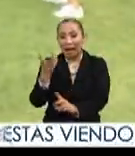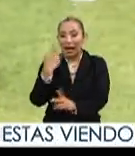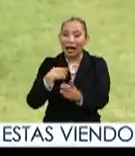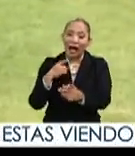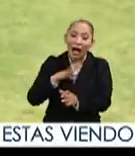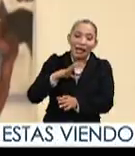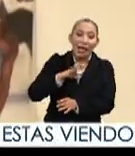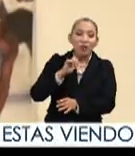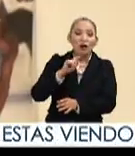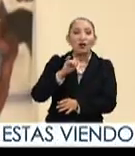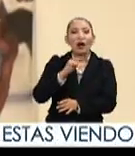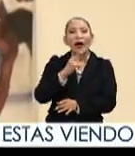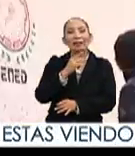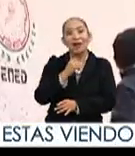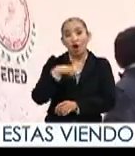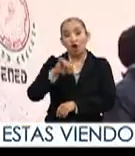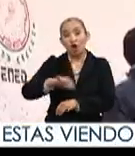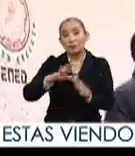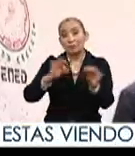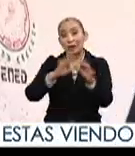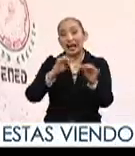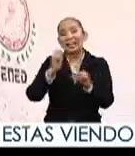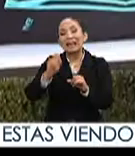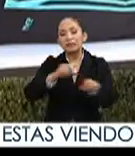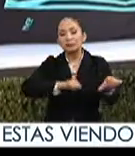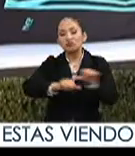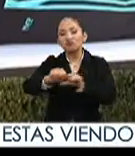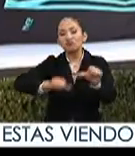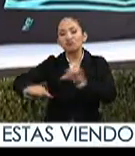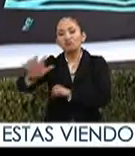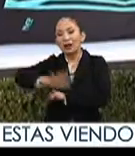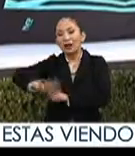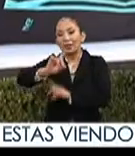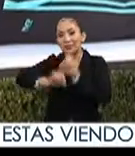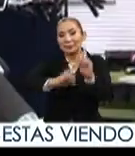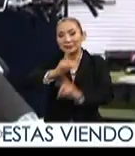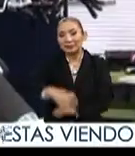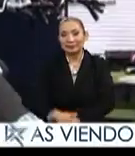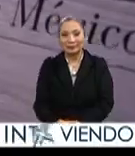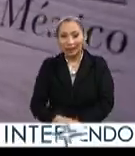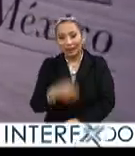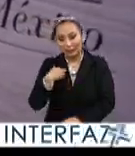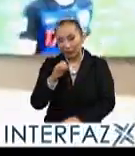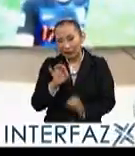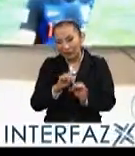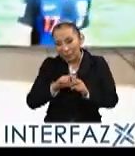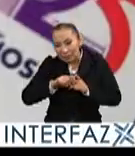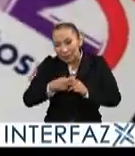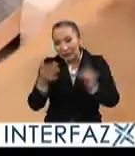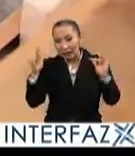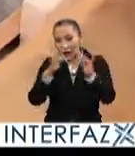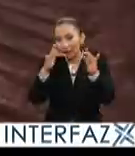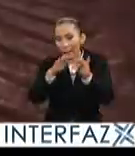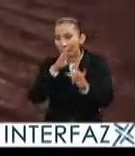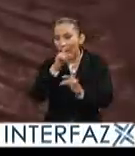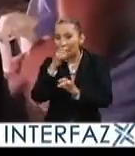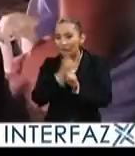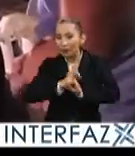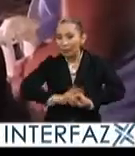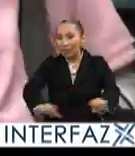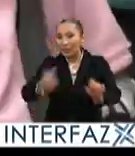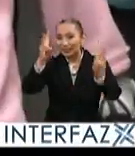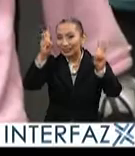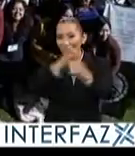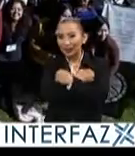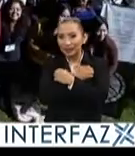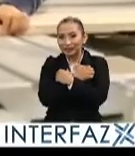nosotros Eduardo Gaitán, que hoy nos platicará de la movilidad en el ámbito deportivo. Estás a punto de conectarte con la mejor información